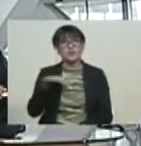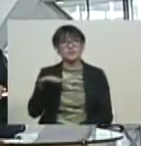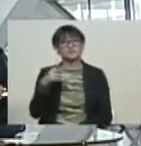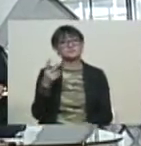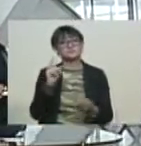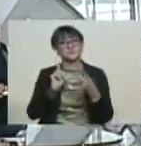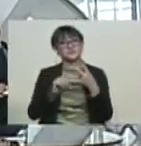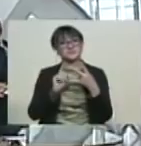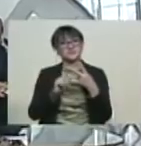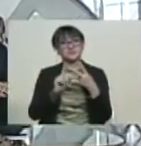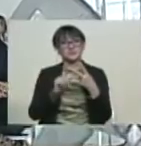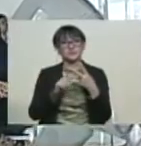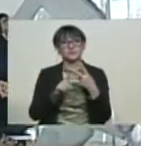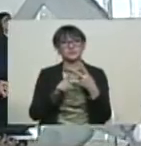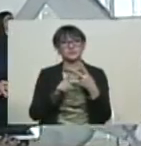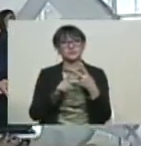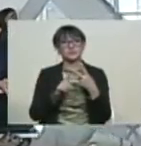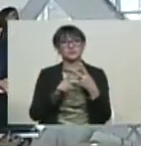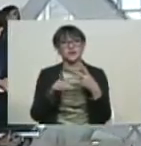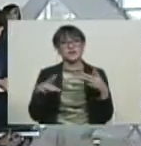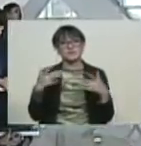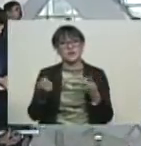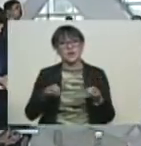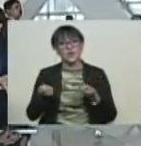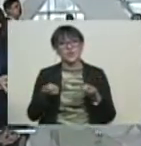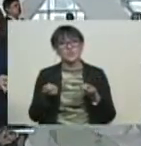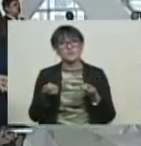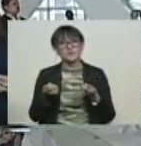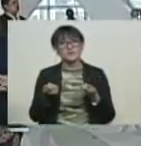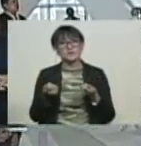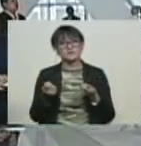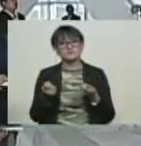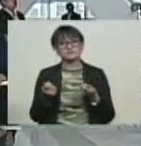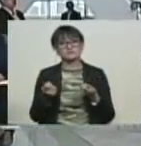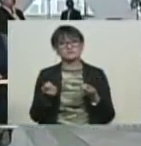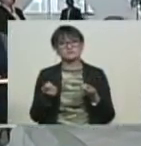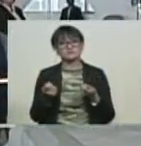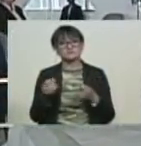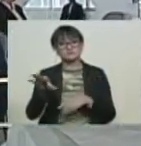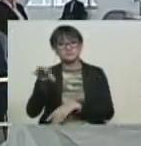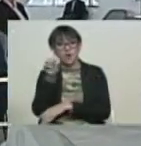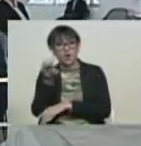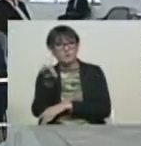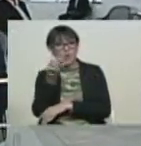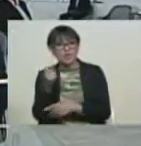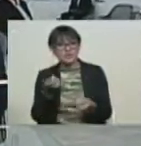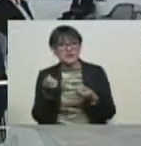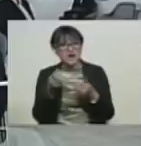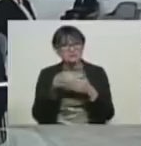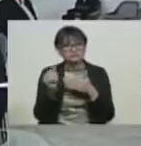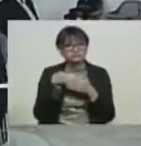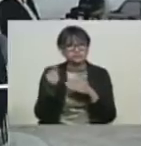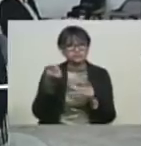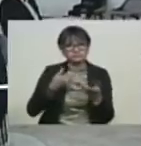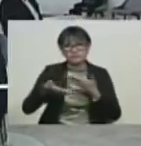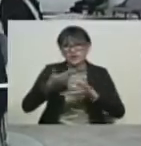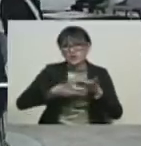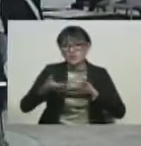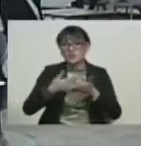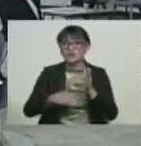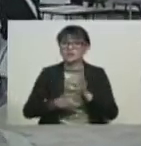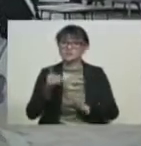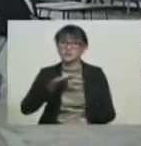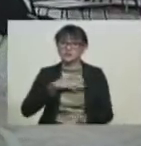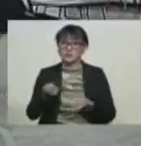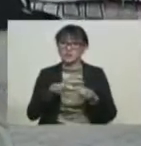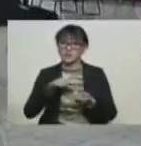segunda cara es una gran actividad económica para captar dinero, divisas convertibles para el